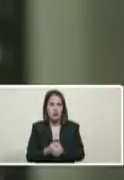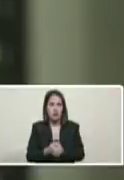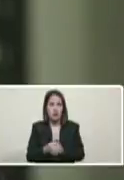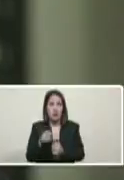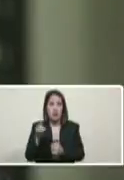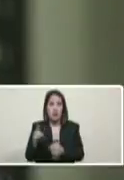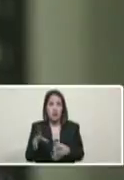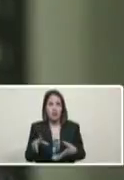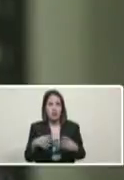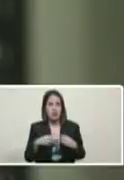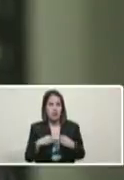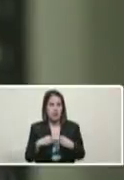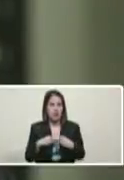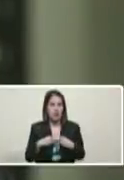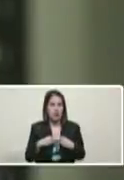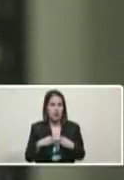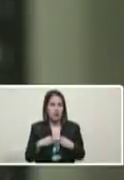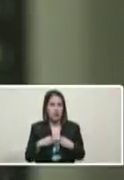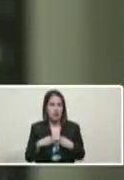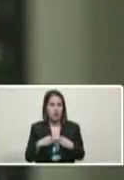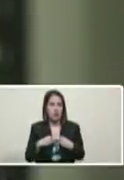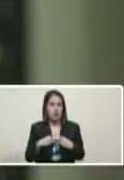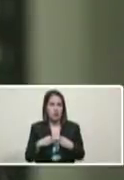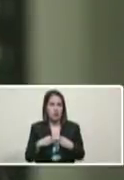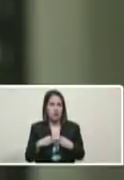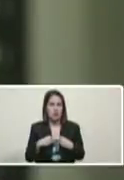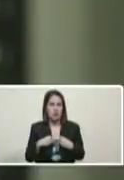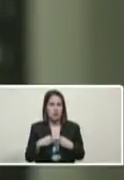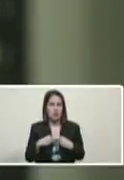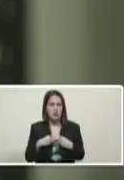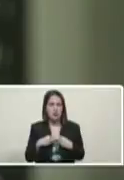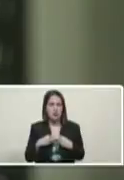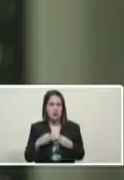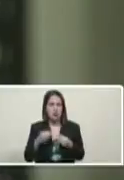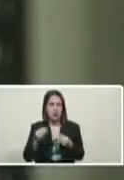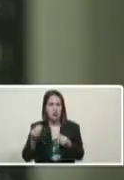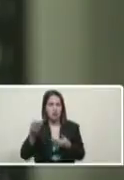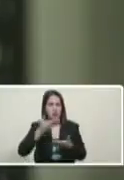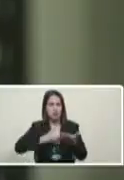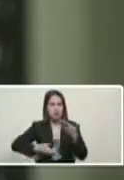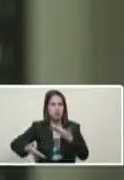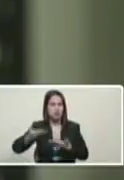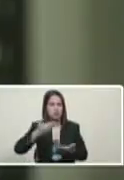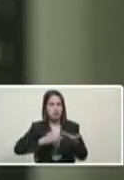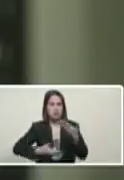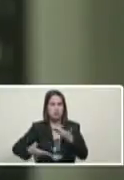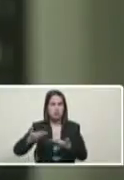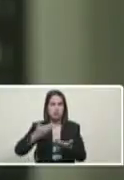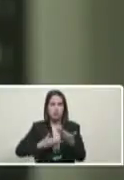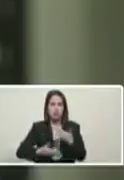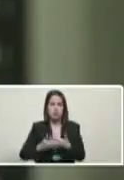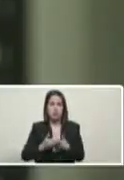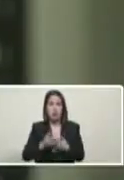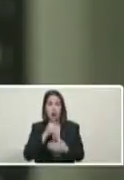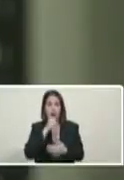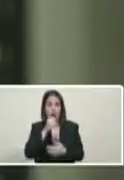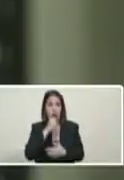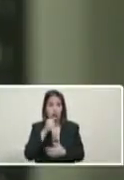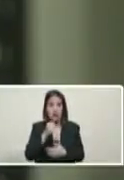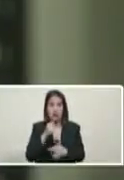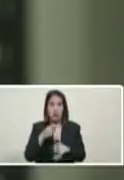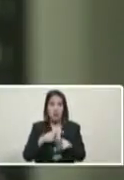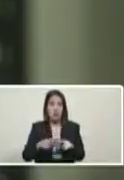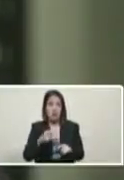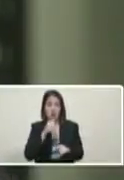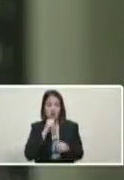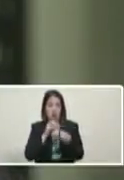aceptaba prestarse a tantos años de conversaciones y de entrevistas, me dijo, pero ¿quién lo va a